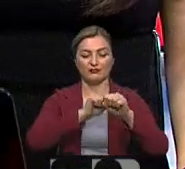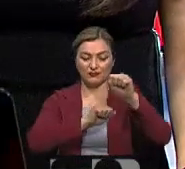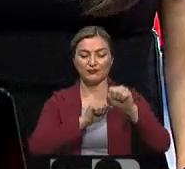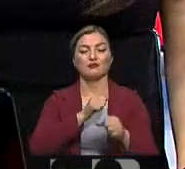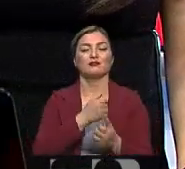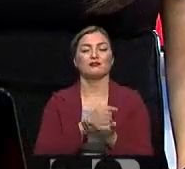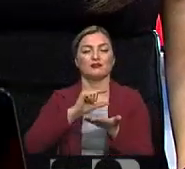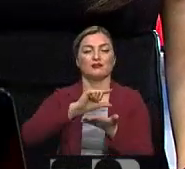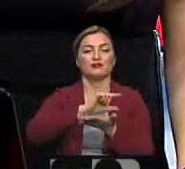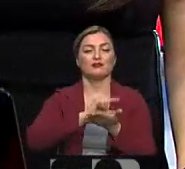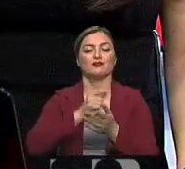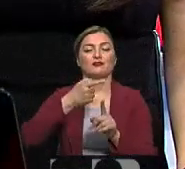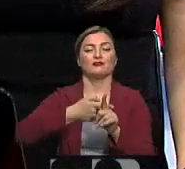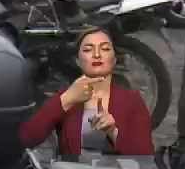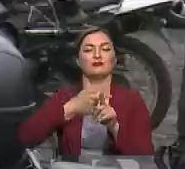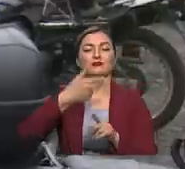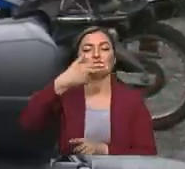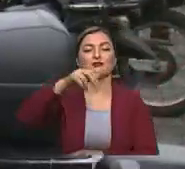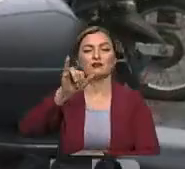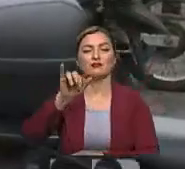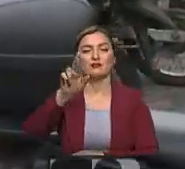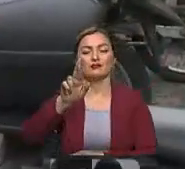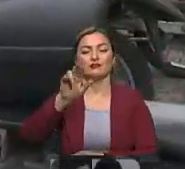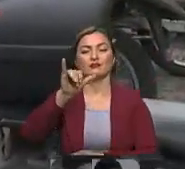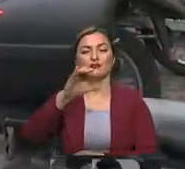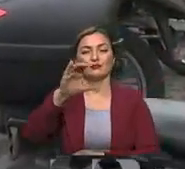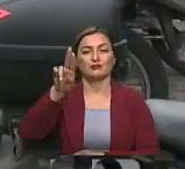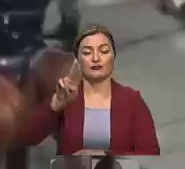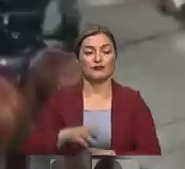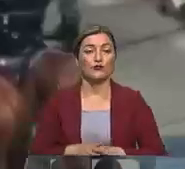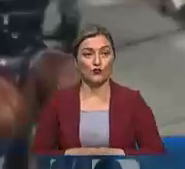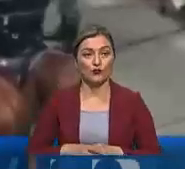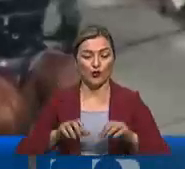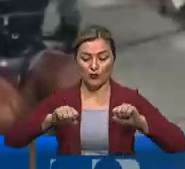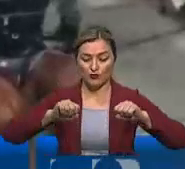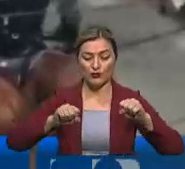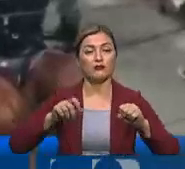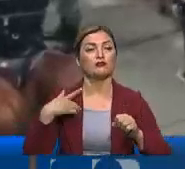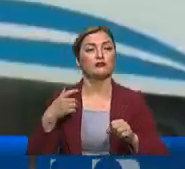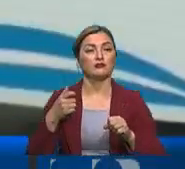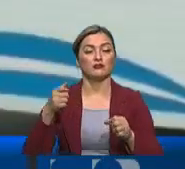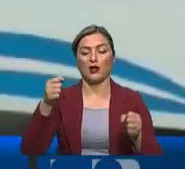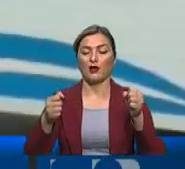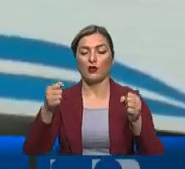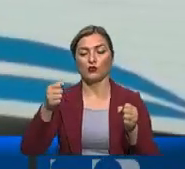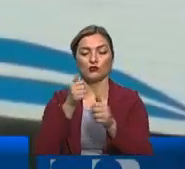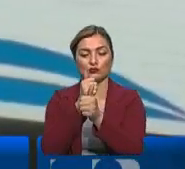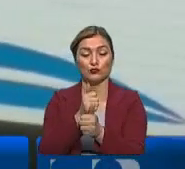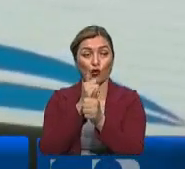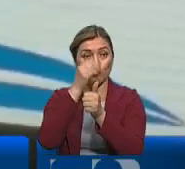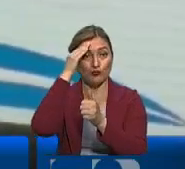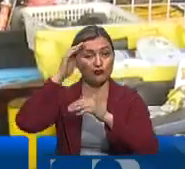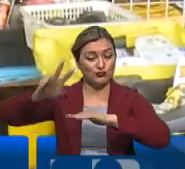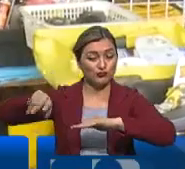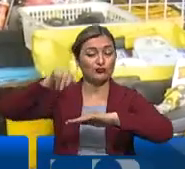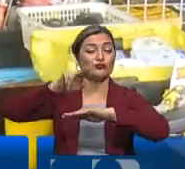municiones en el mercado de Chiriyacu. En motocicletas, autos y caballos, así llegaban los agentes de la Policía